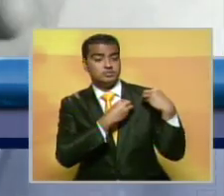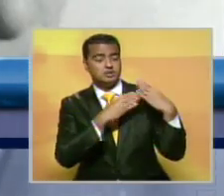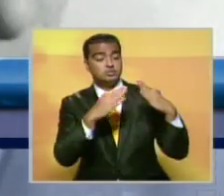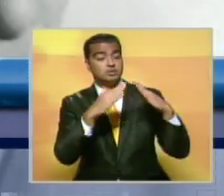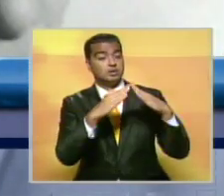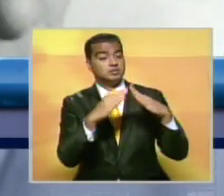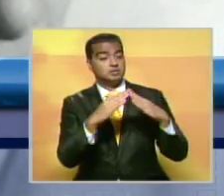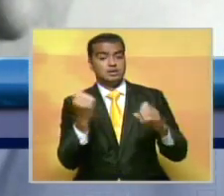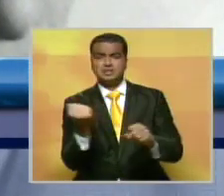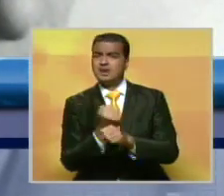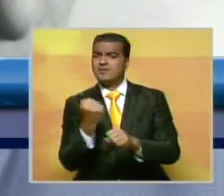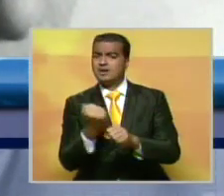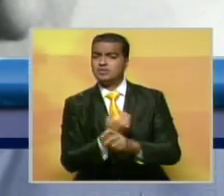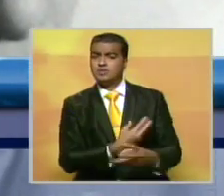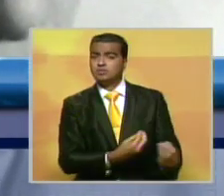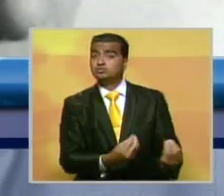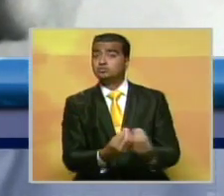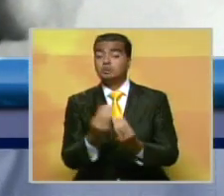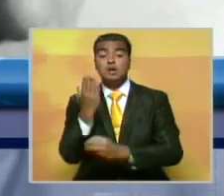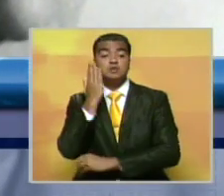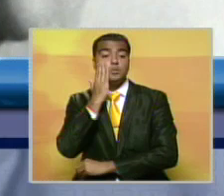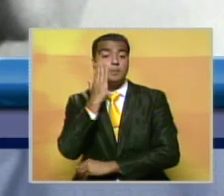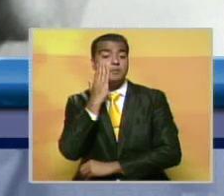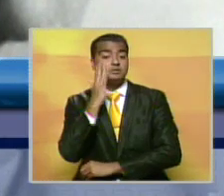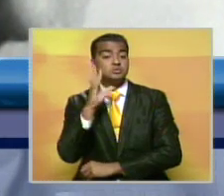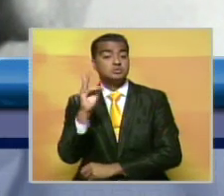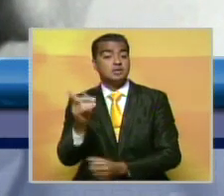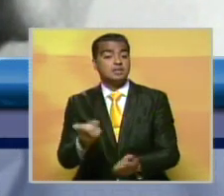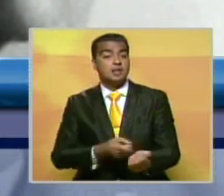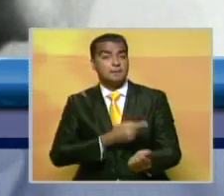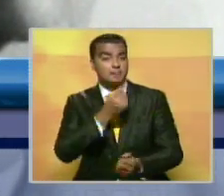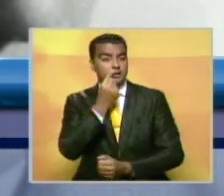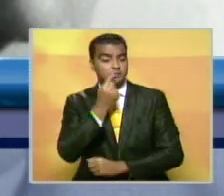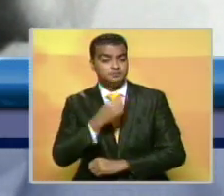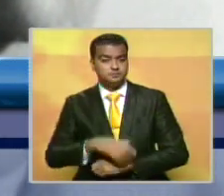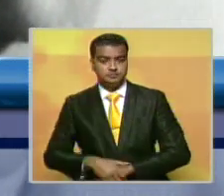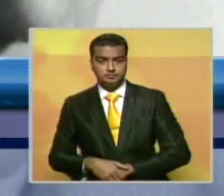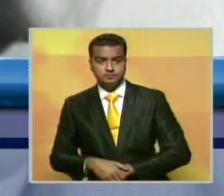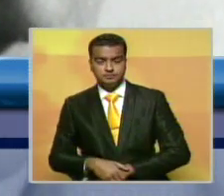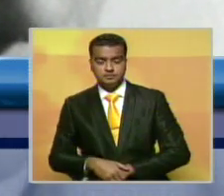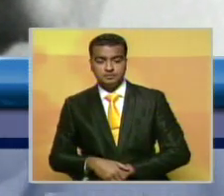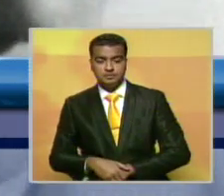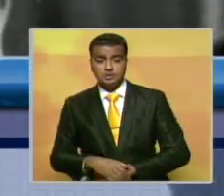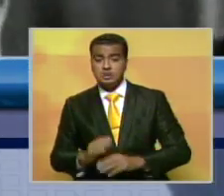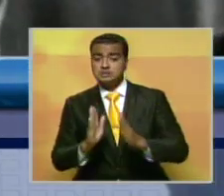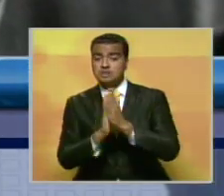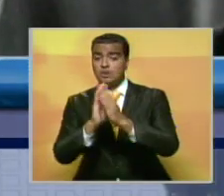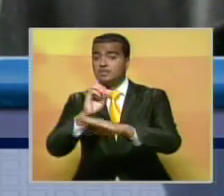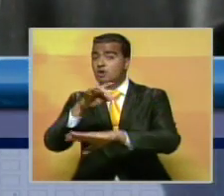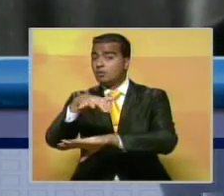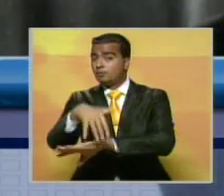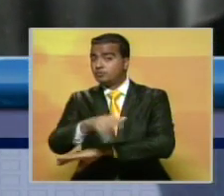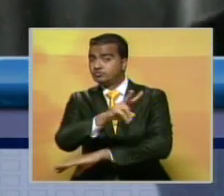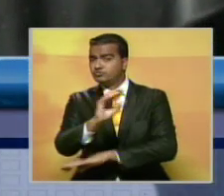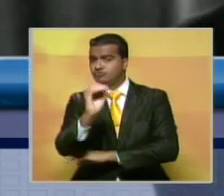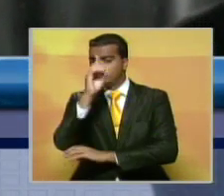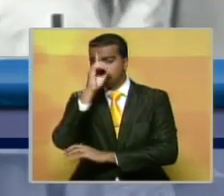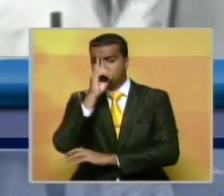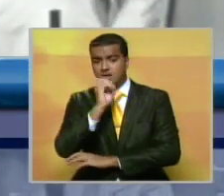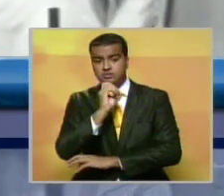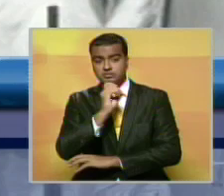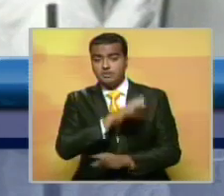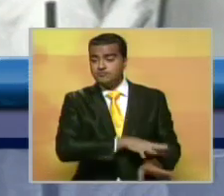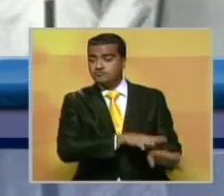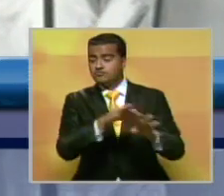hogar, trabajando junto a su madre y sus 7 hermanos. Se radicó en San Juan de los Morros y a sus 20 años se